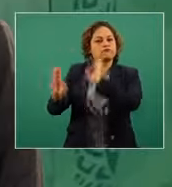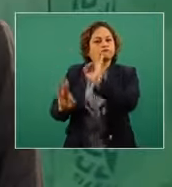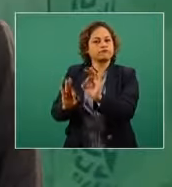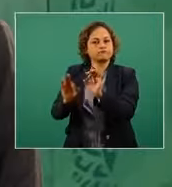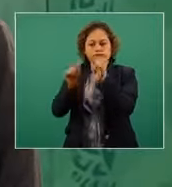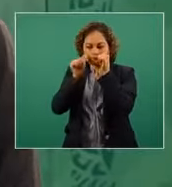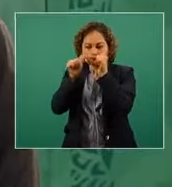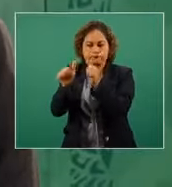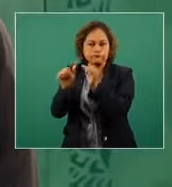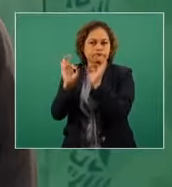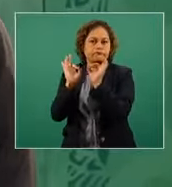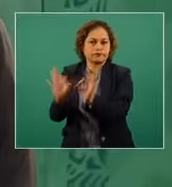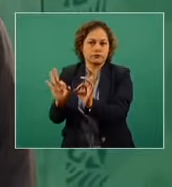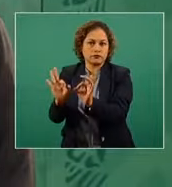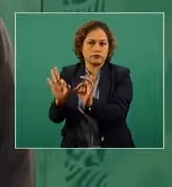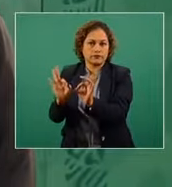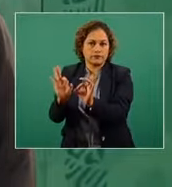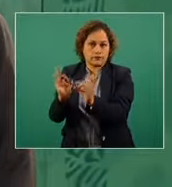anteriormente.